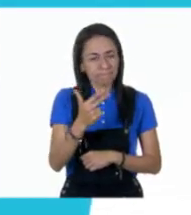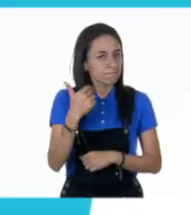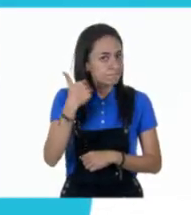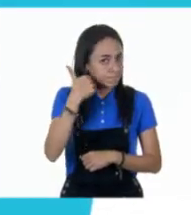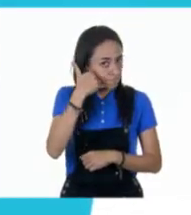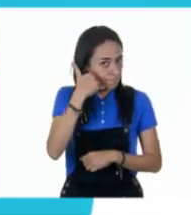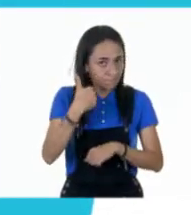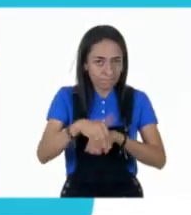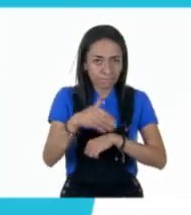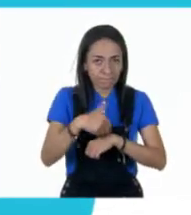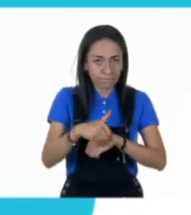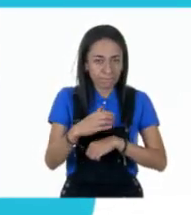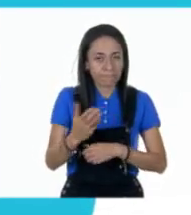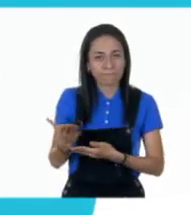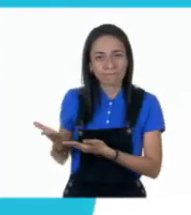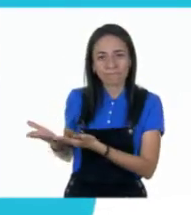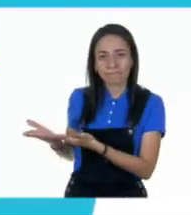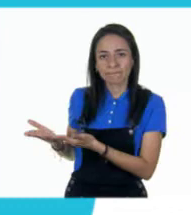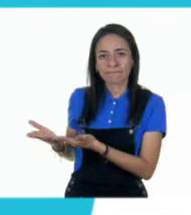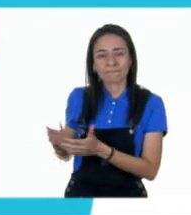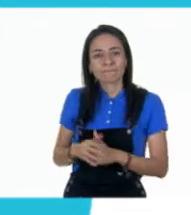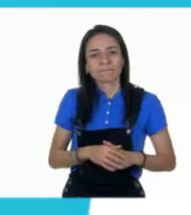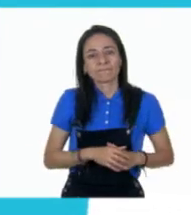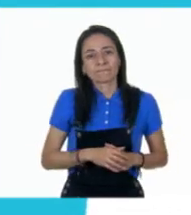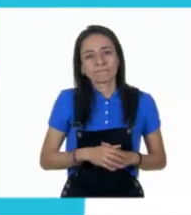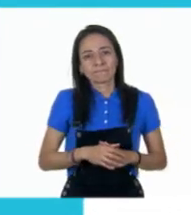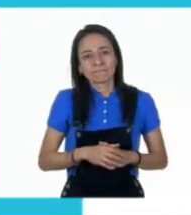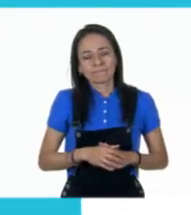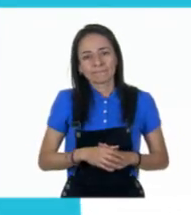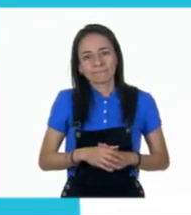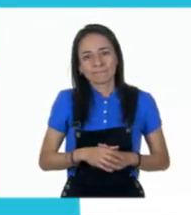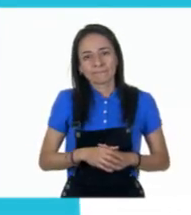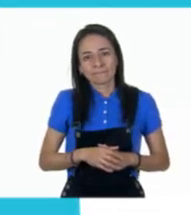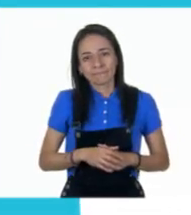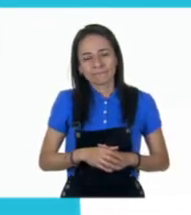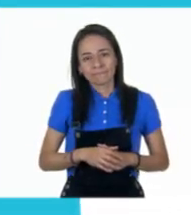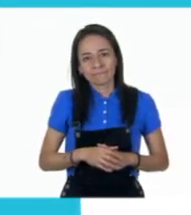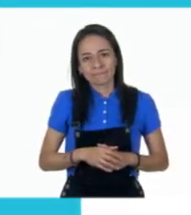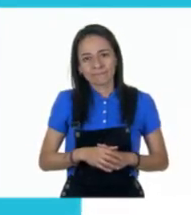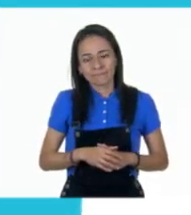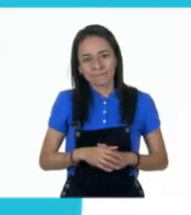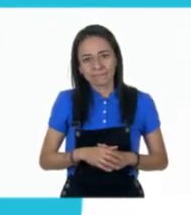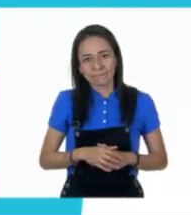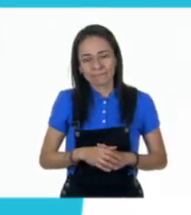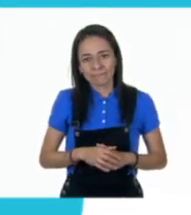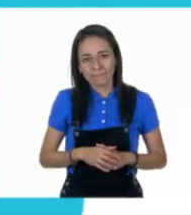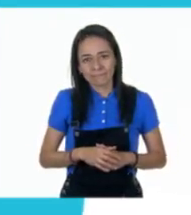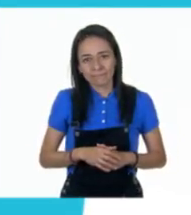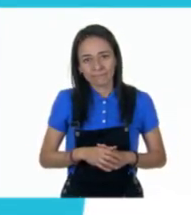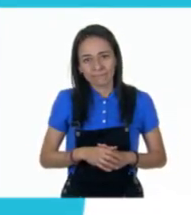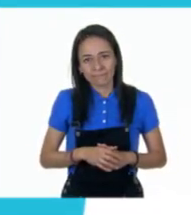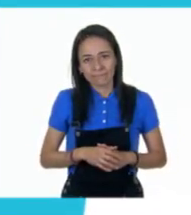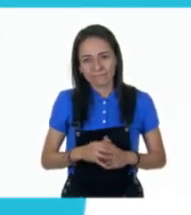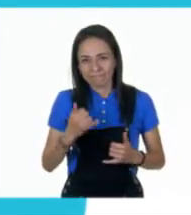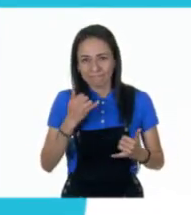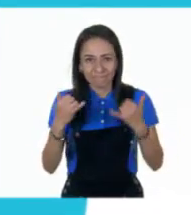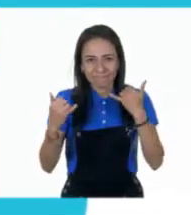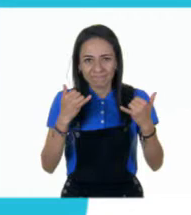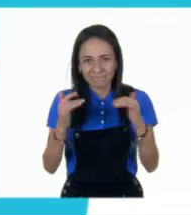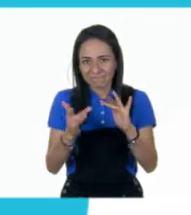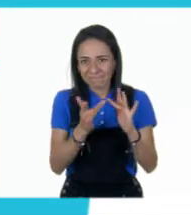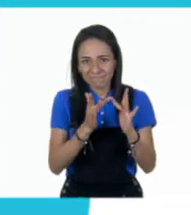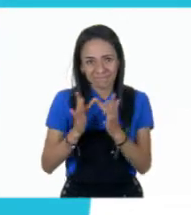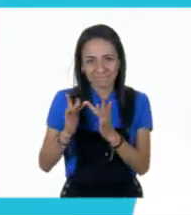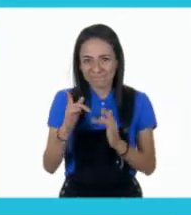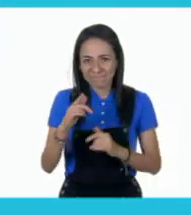teléfono 55 41 72 04 13. 100